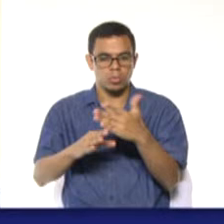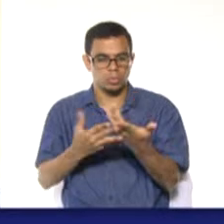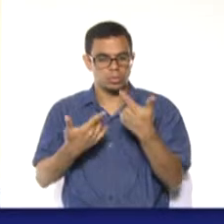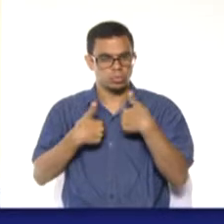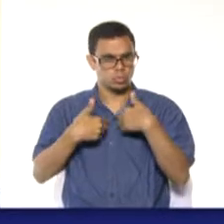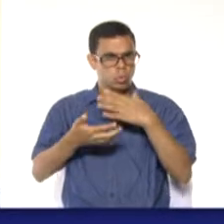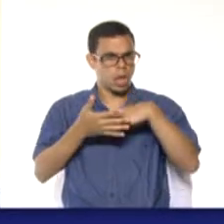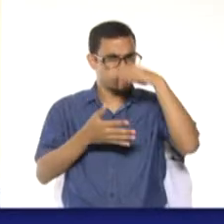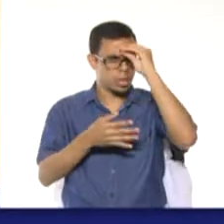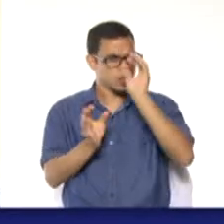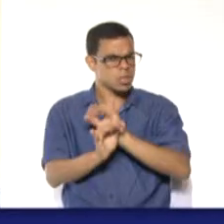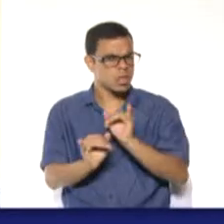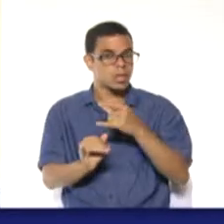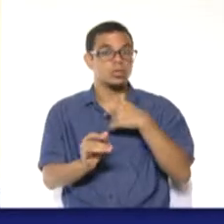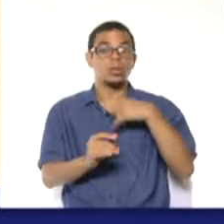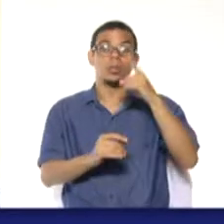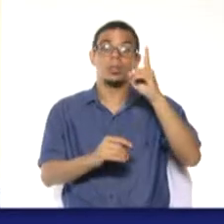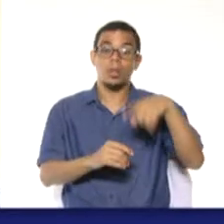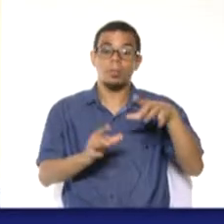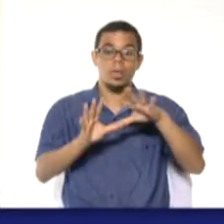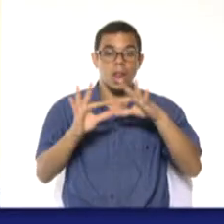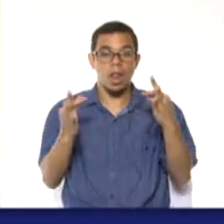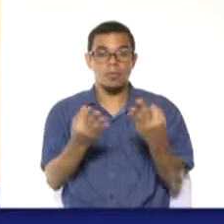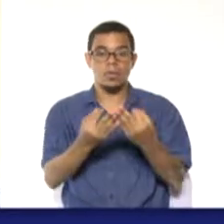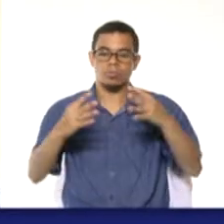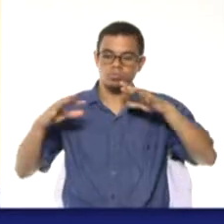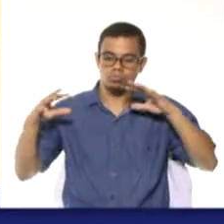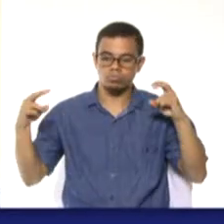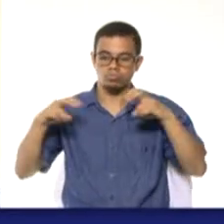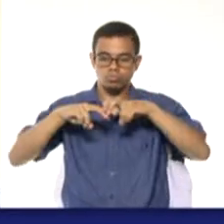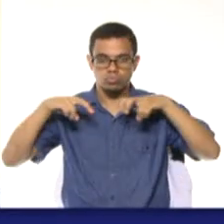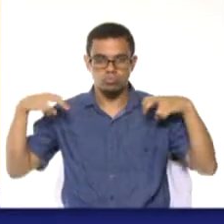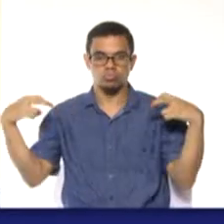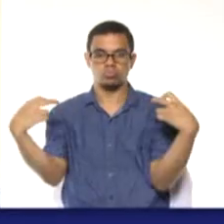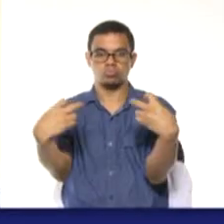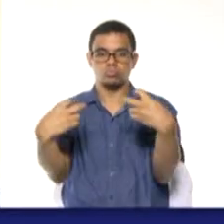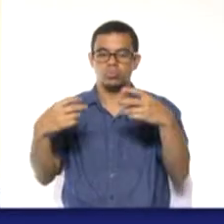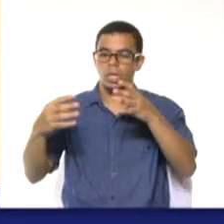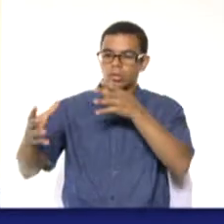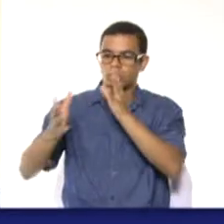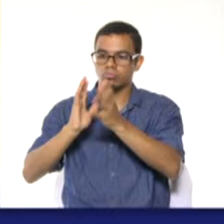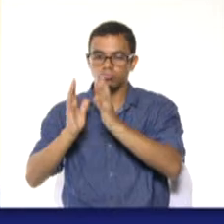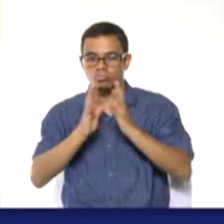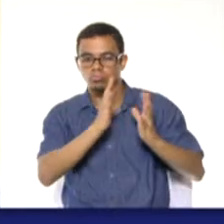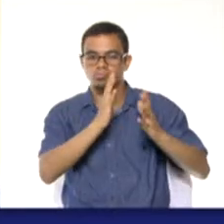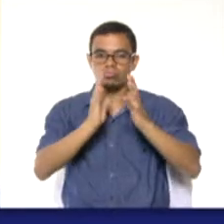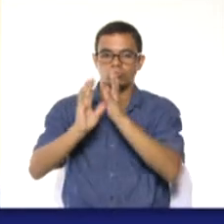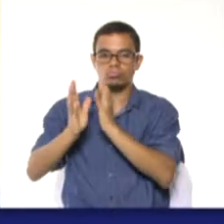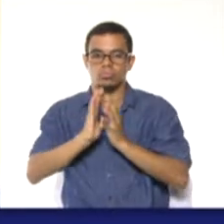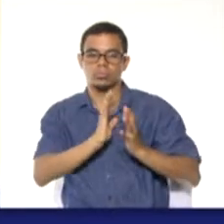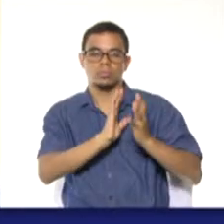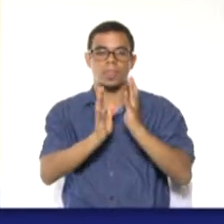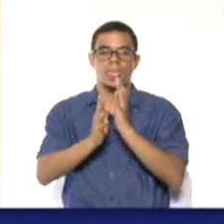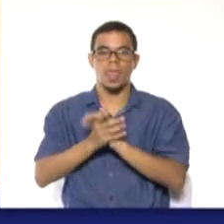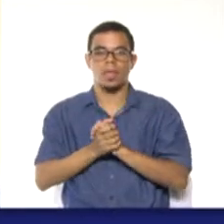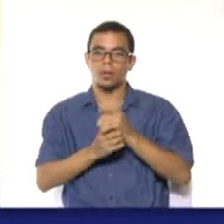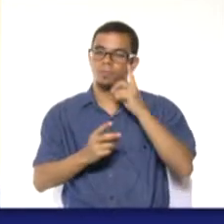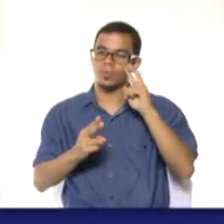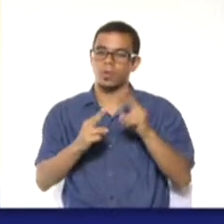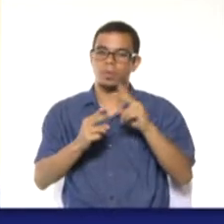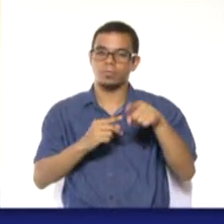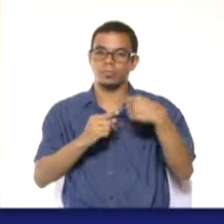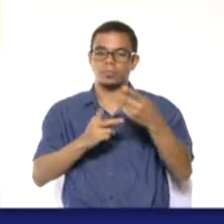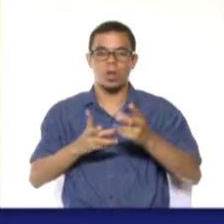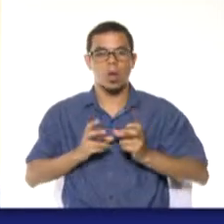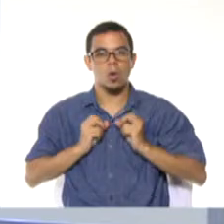ustedes aprenden, sino toda la familia. Entonces, vamos a reunirnos a realizar esas actividades y aprender. Los espero en